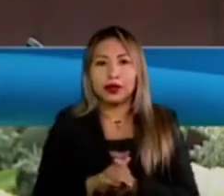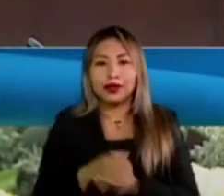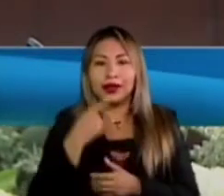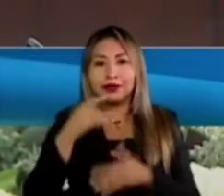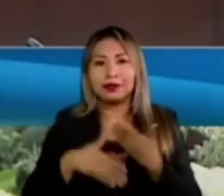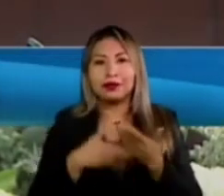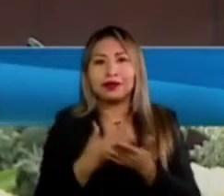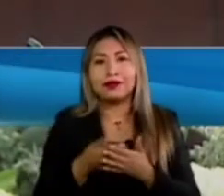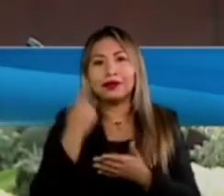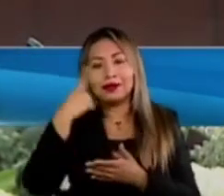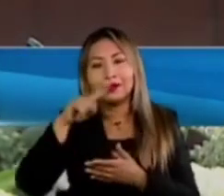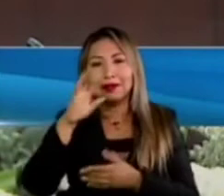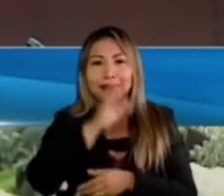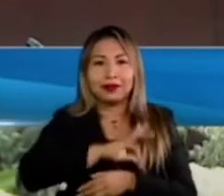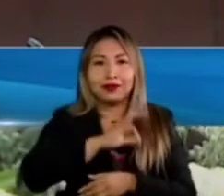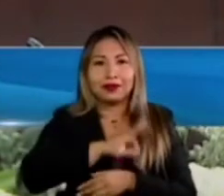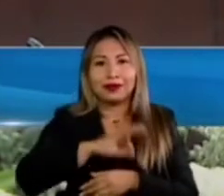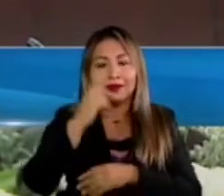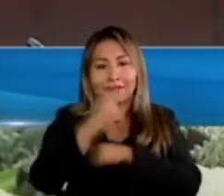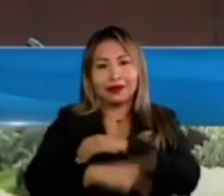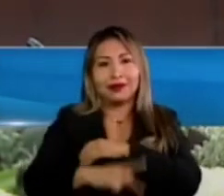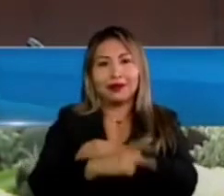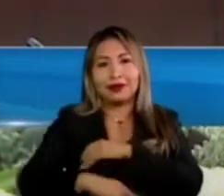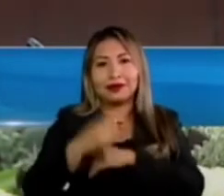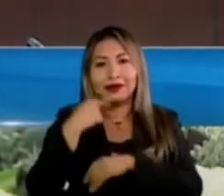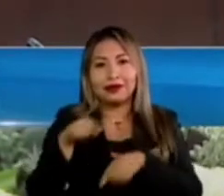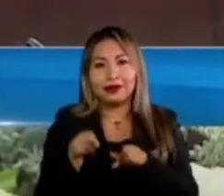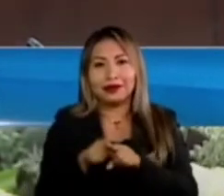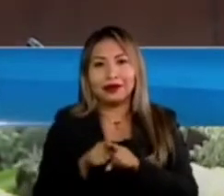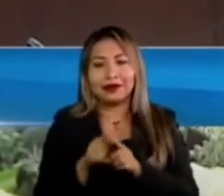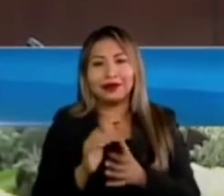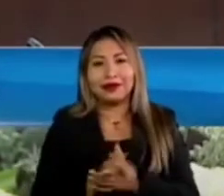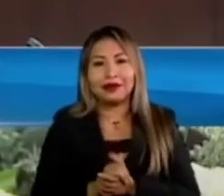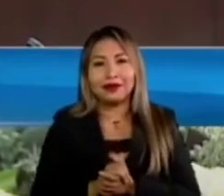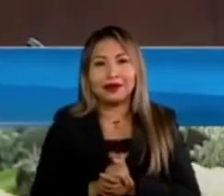de los mejores beneficios para el país y sus ciudadanos.